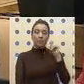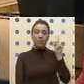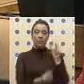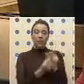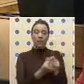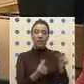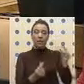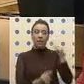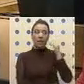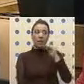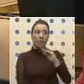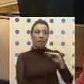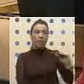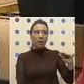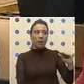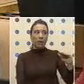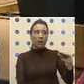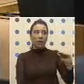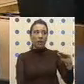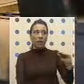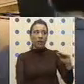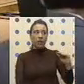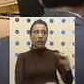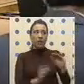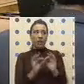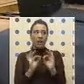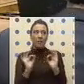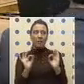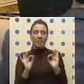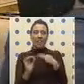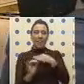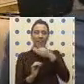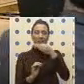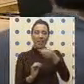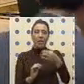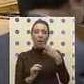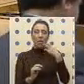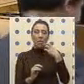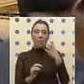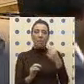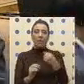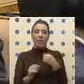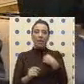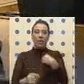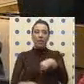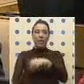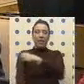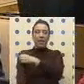Menores, SENAME. Y en particular planteo esto, presidente, porque provengo de una región